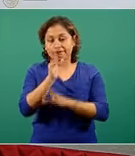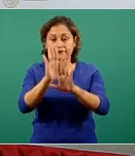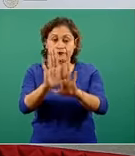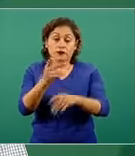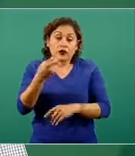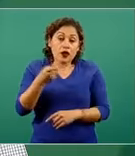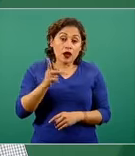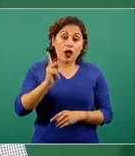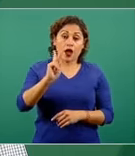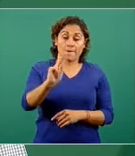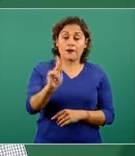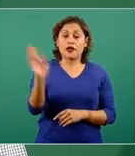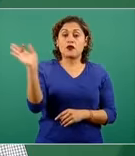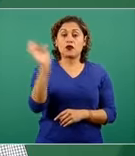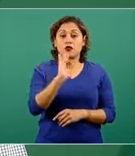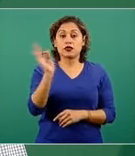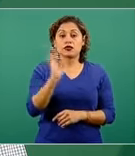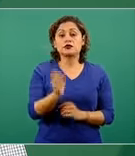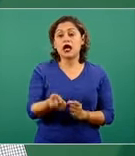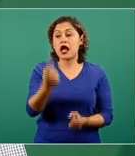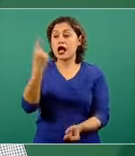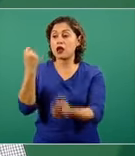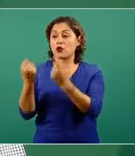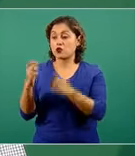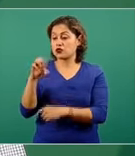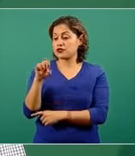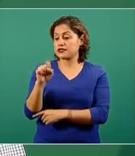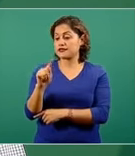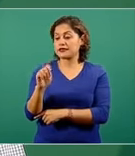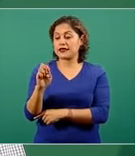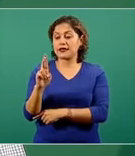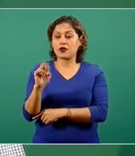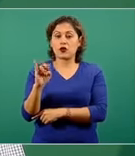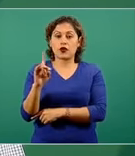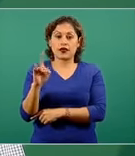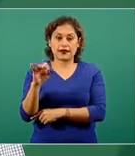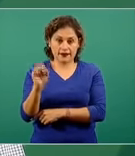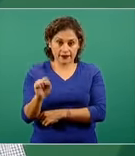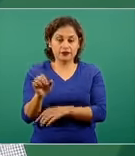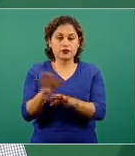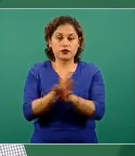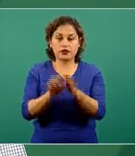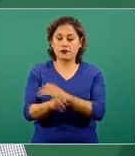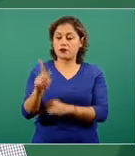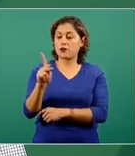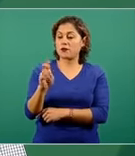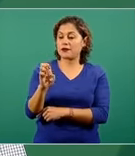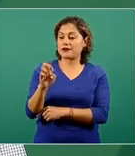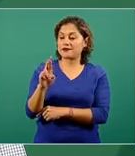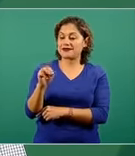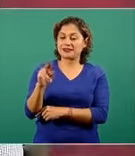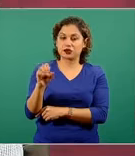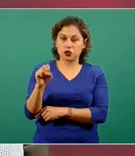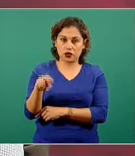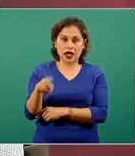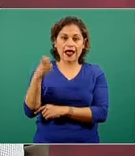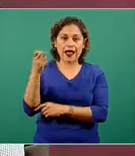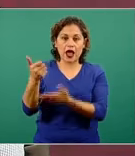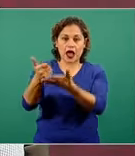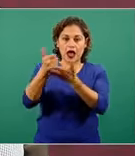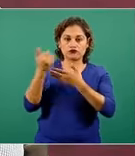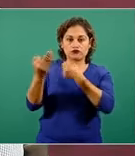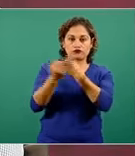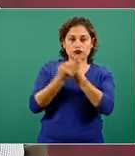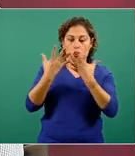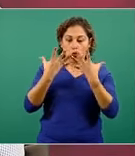de algunos esteroides específicos que sí han demostrado, como la prednisona, que sí han demostrado una